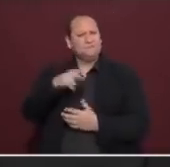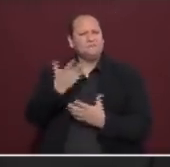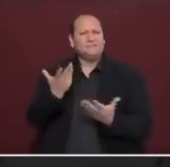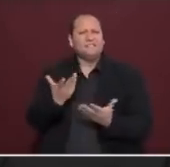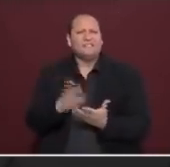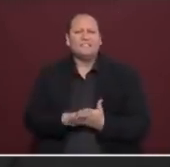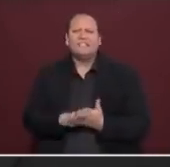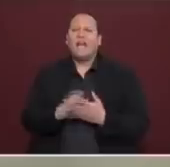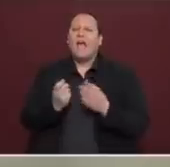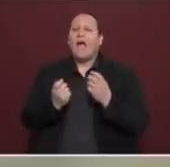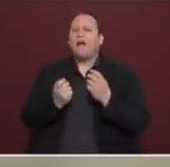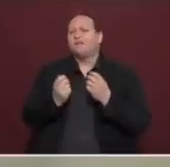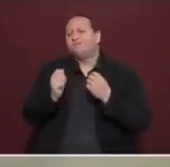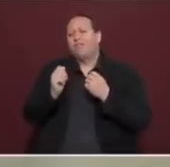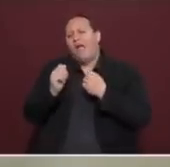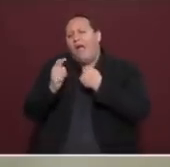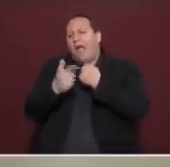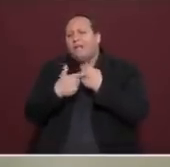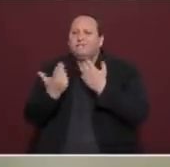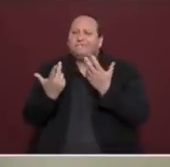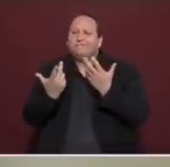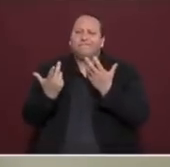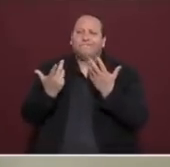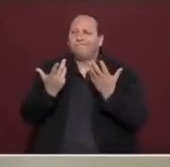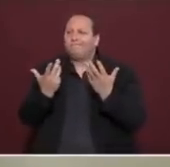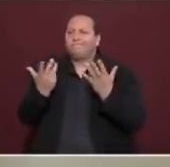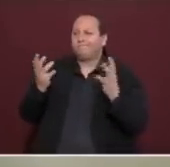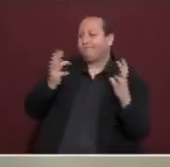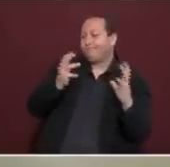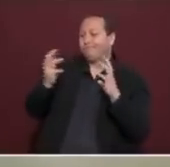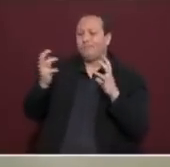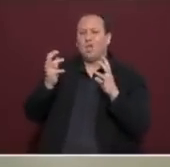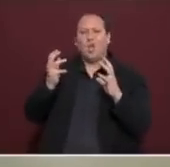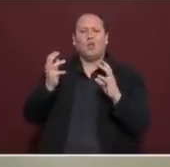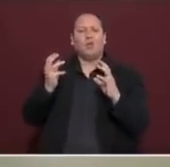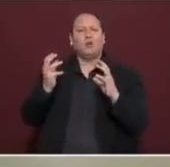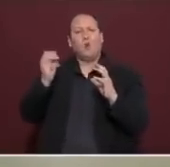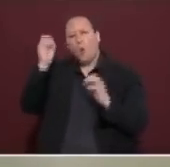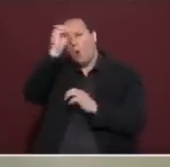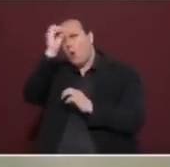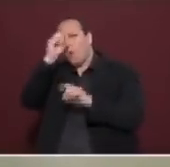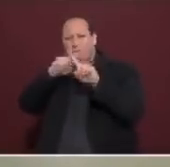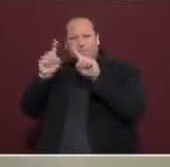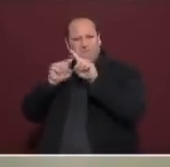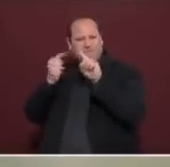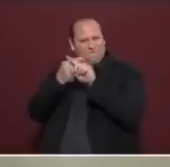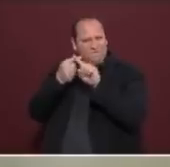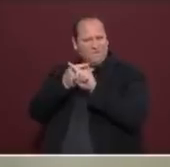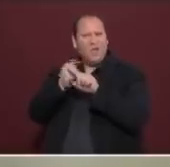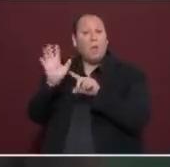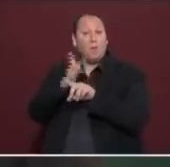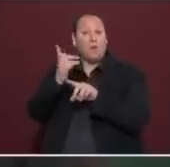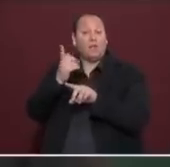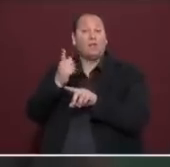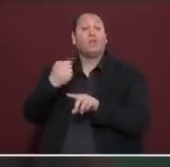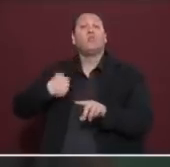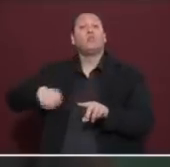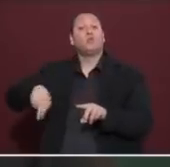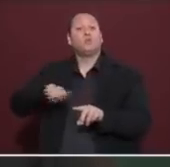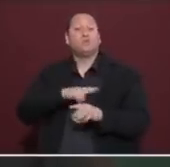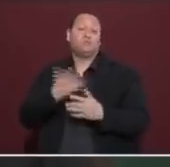polémica por qué dimos a conocer que envié